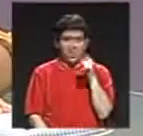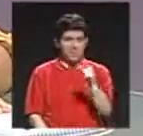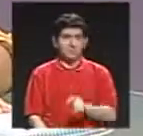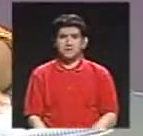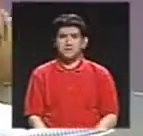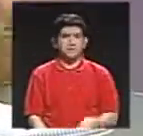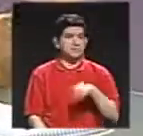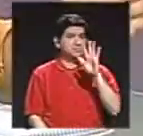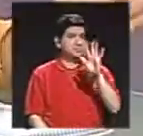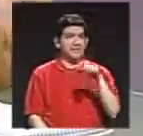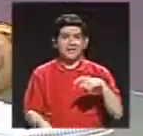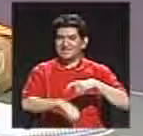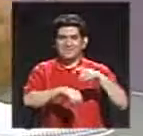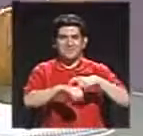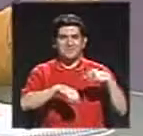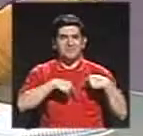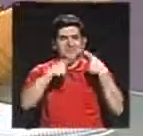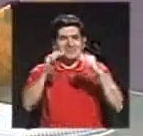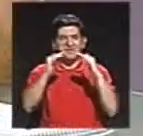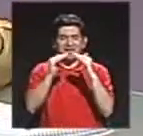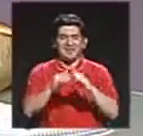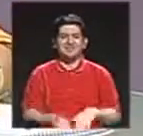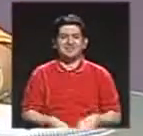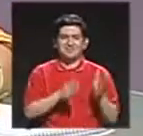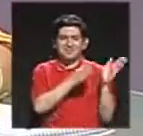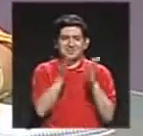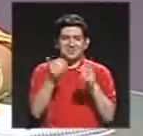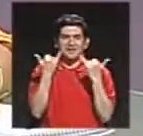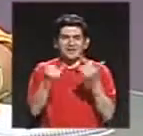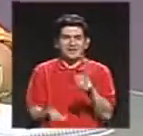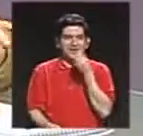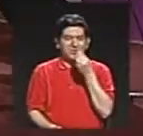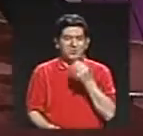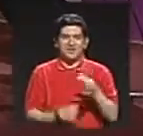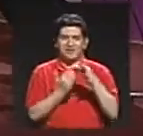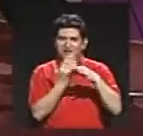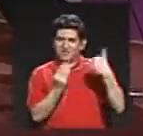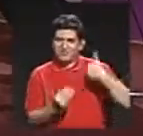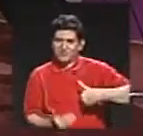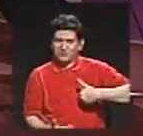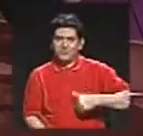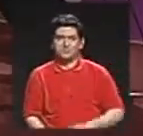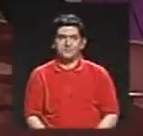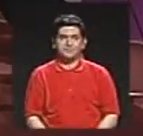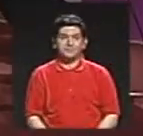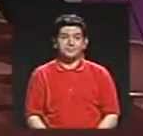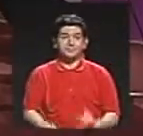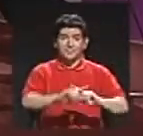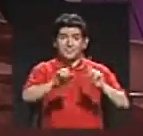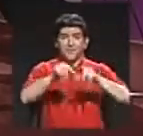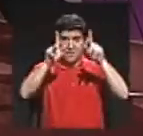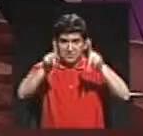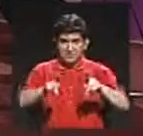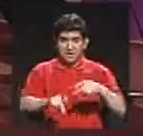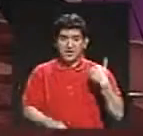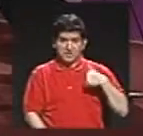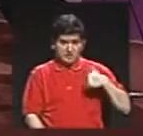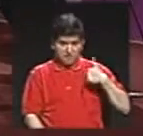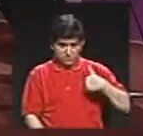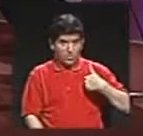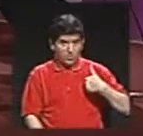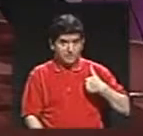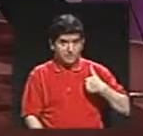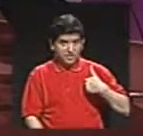llegan a las 5 para tenerle la comida y el café listo al marido y eso eh para muchas personas para muchos hombres